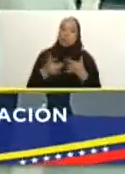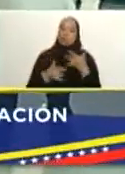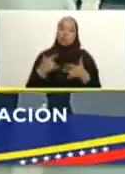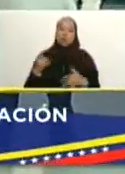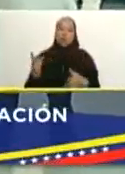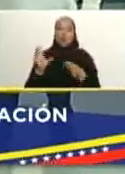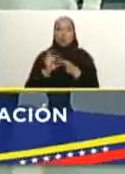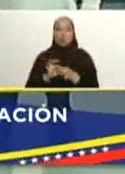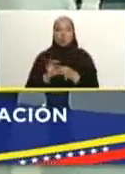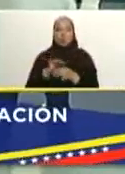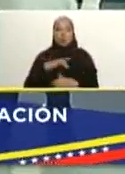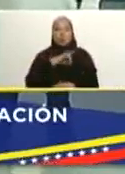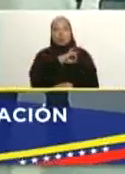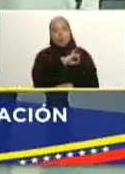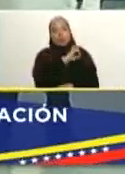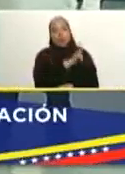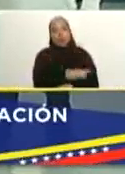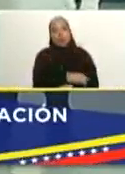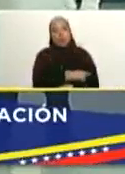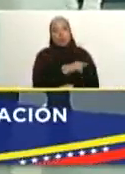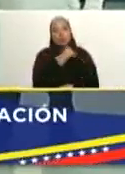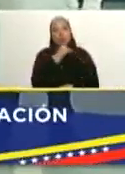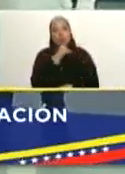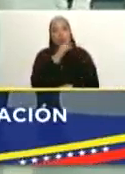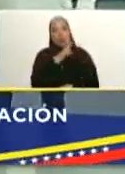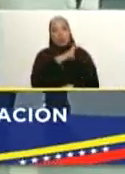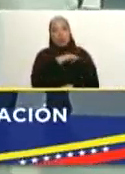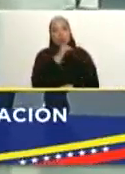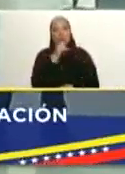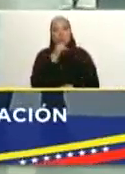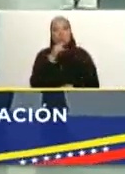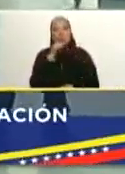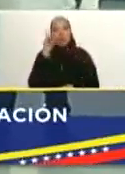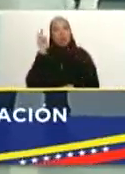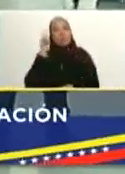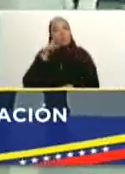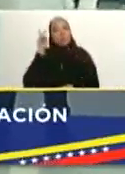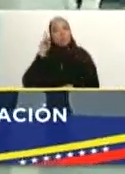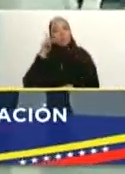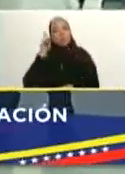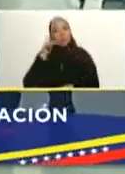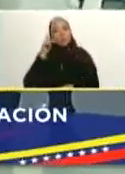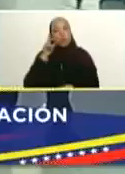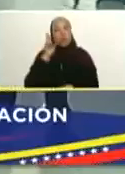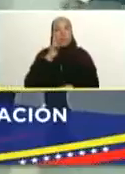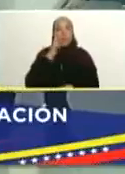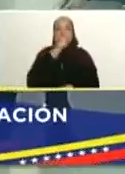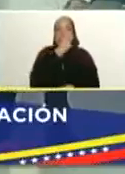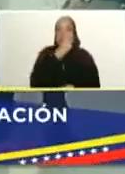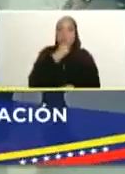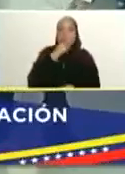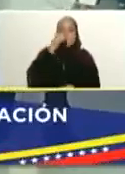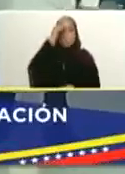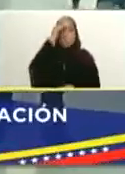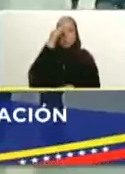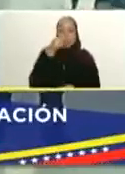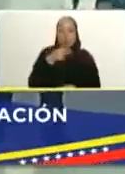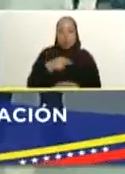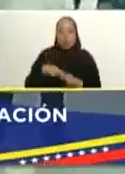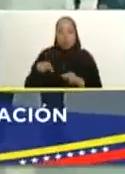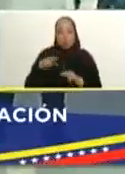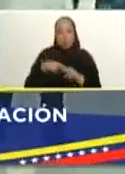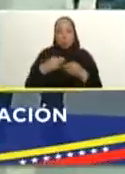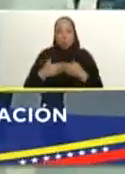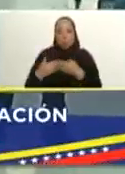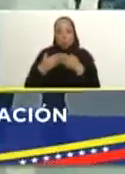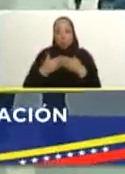unidos. Fuerza Armada Nacional Bolivariana, la directora, los profesores, los padres y representantes que están allí también se vinieron para